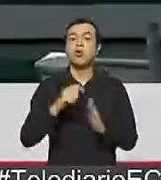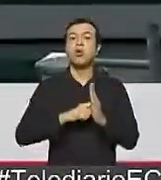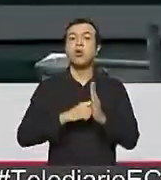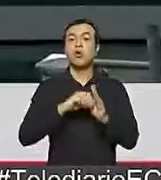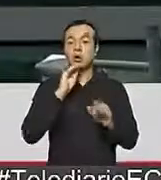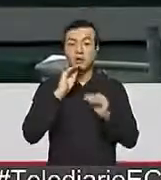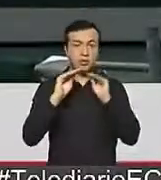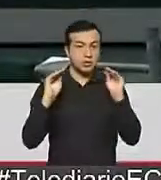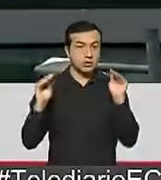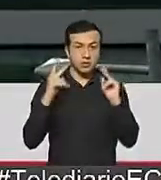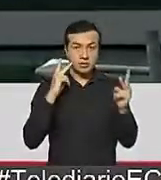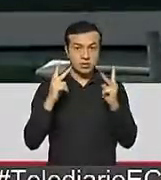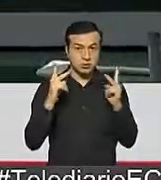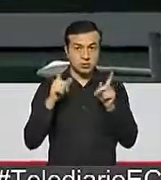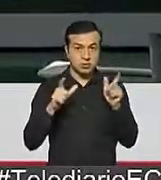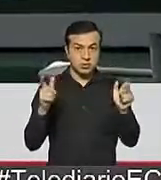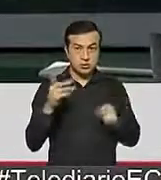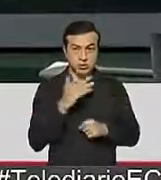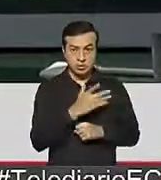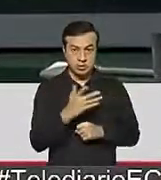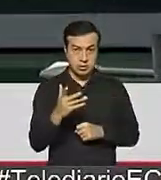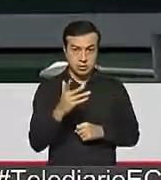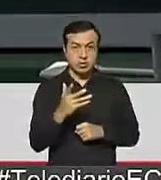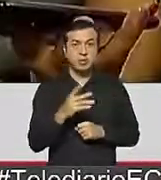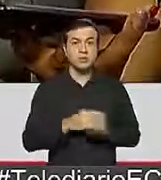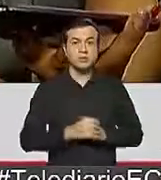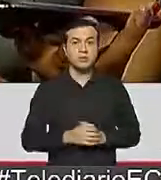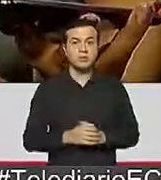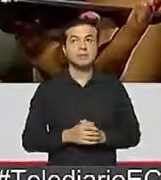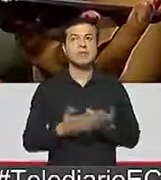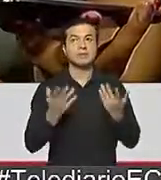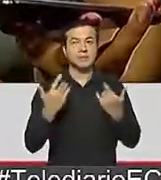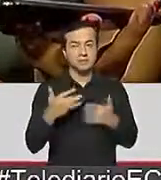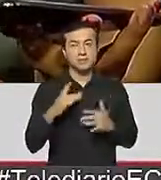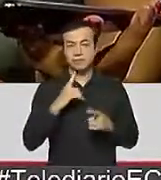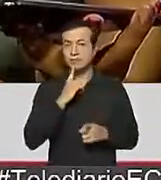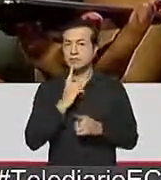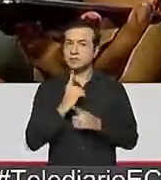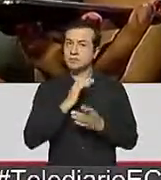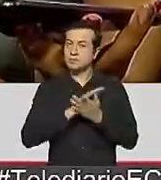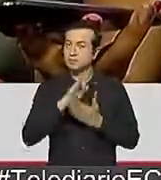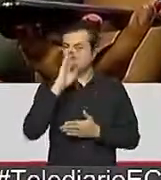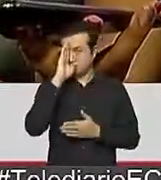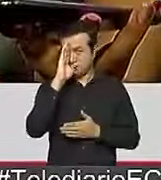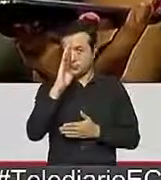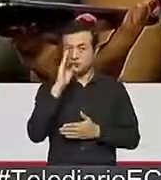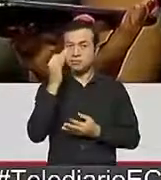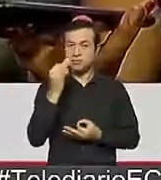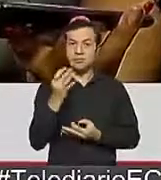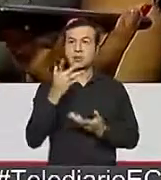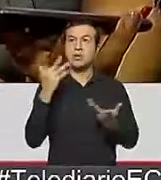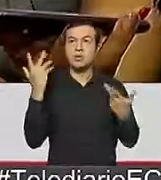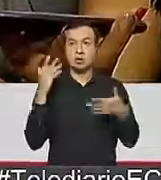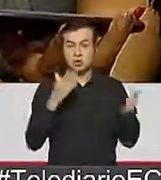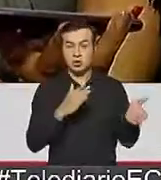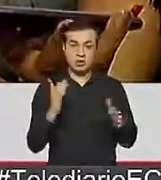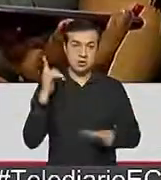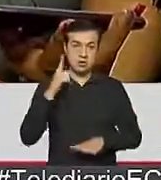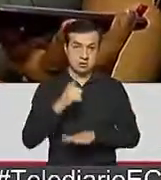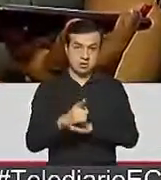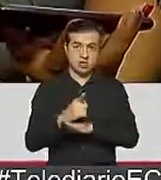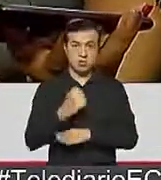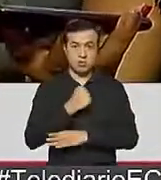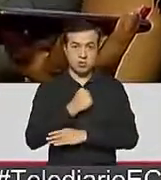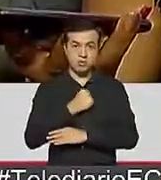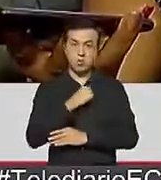Estado determinará a los responsables de estas vivezas. Este es el momento de transparentar la seguridad social, esa es la disposición que hemos dado y esa es